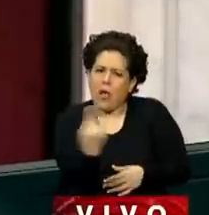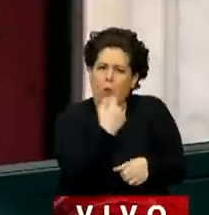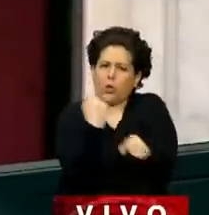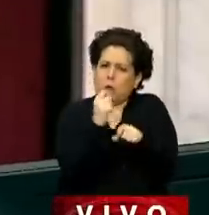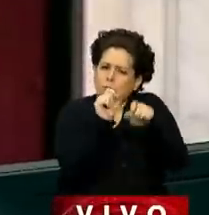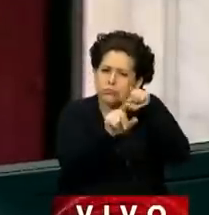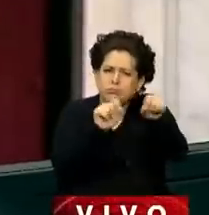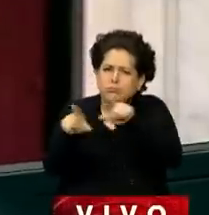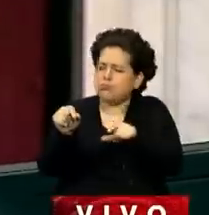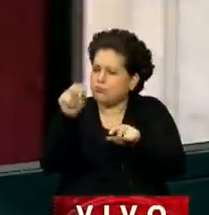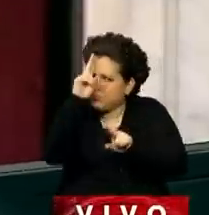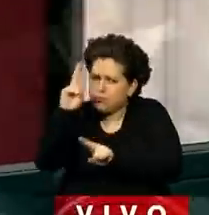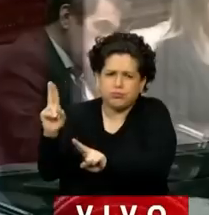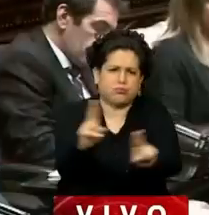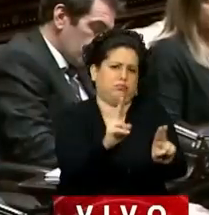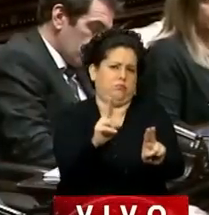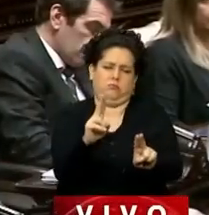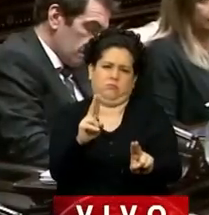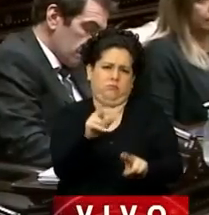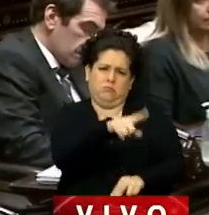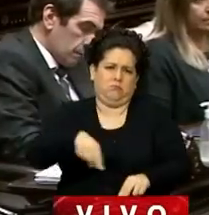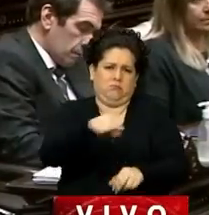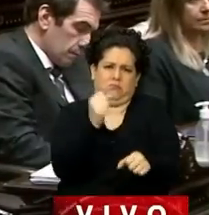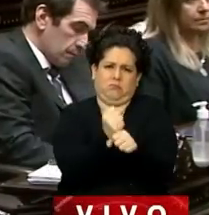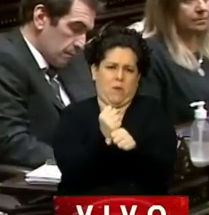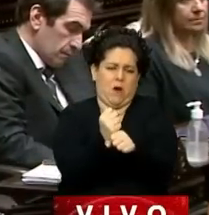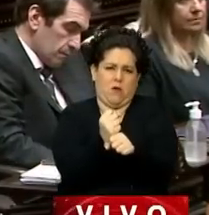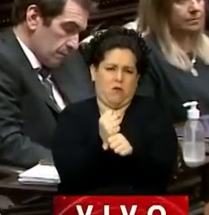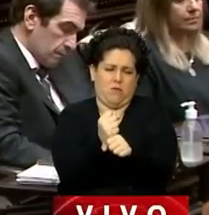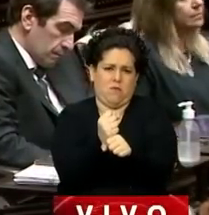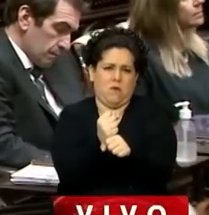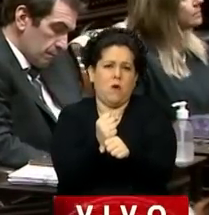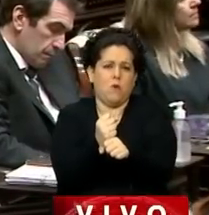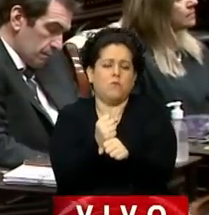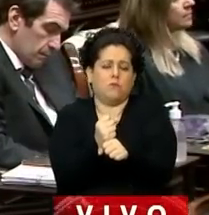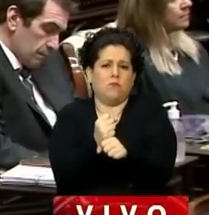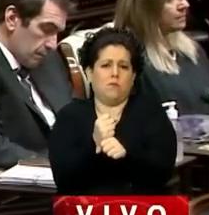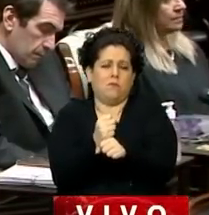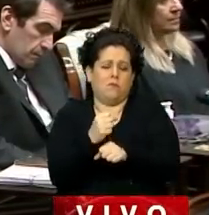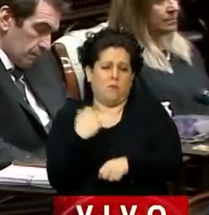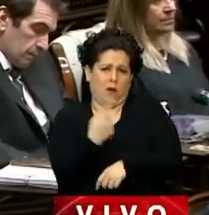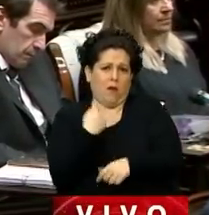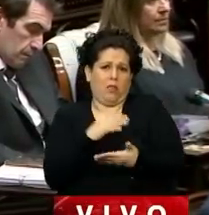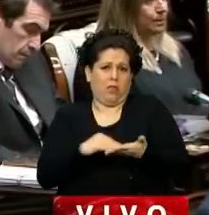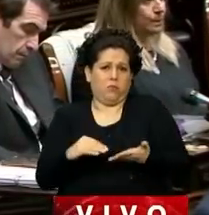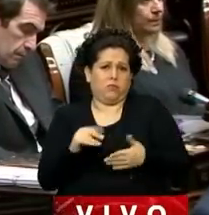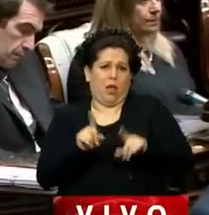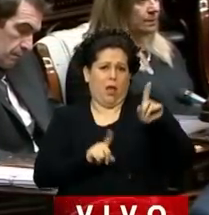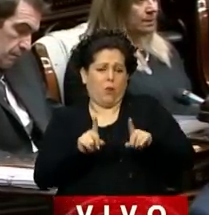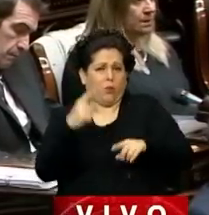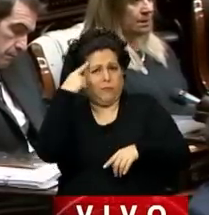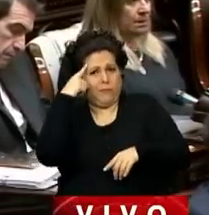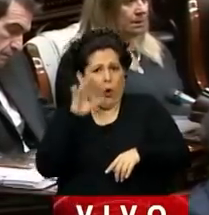de ustedes lleva adelante. Muchos de los que estamos acá, en muchos temas podemos